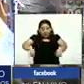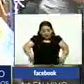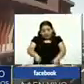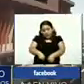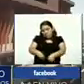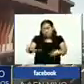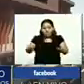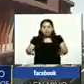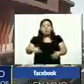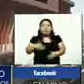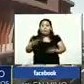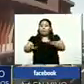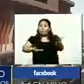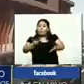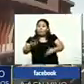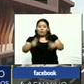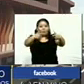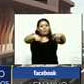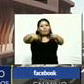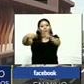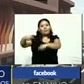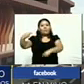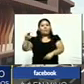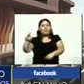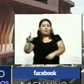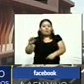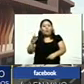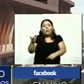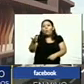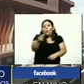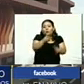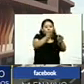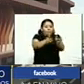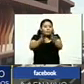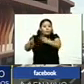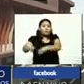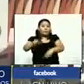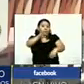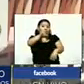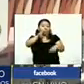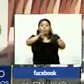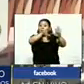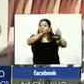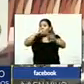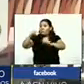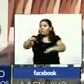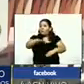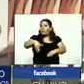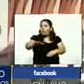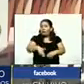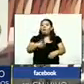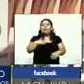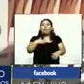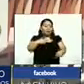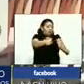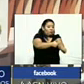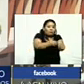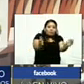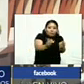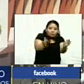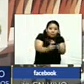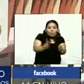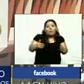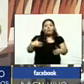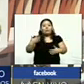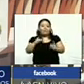igualmente cinchos. El mercado Hula Hula albergará aproximadamente 800 locales, tendrá una clínica, centro